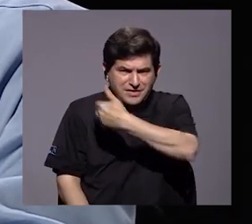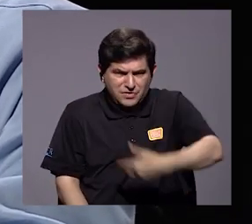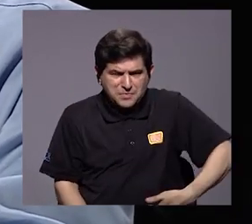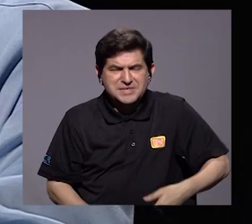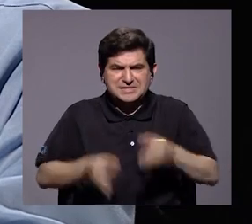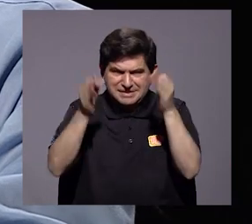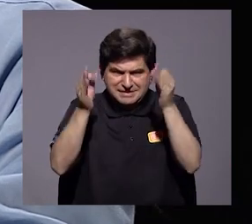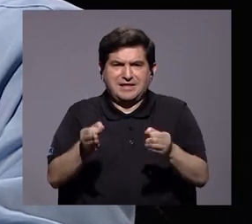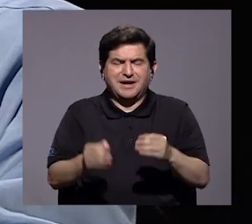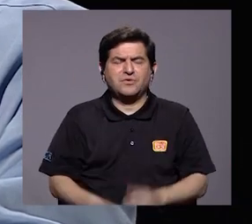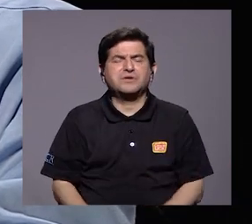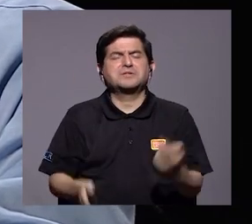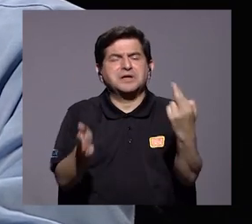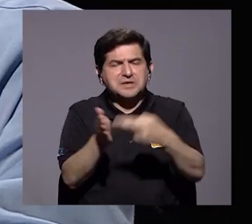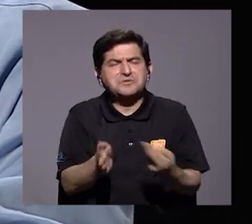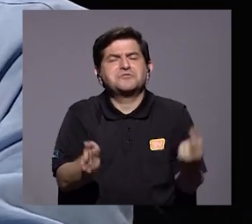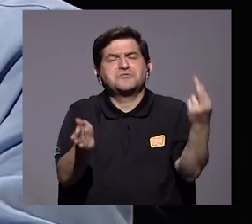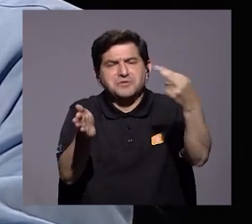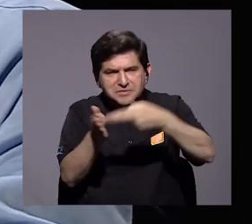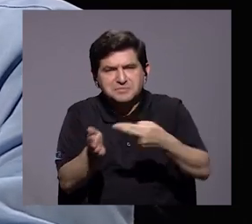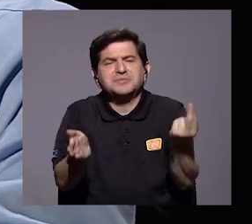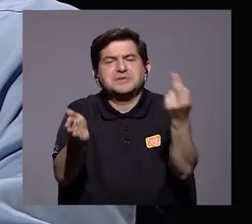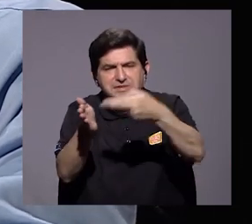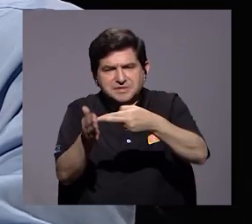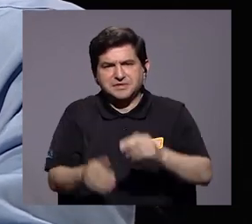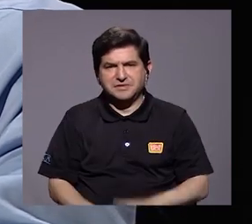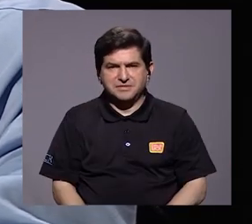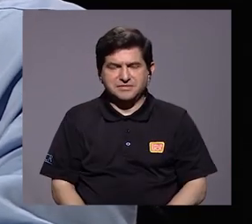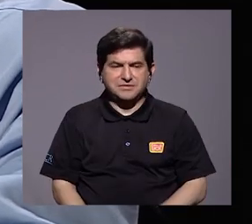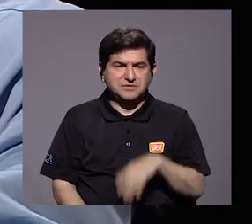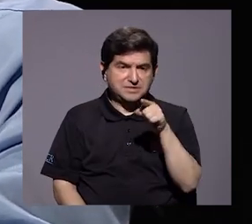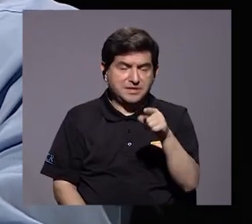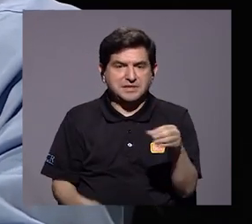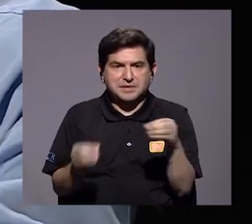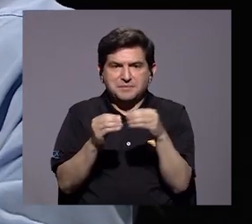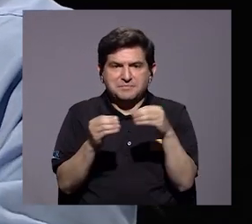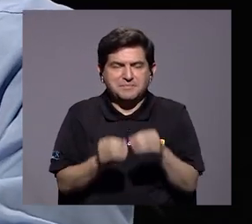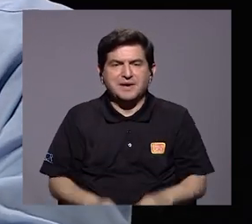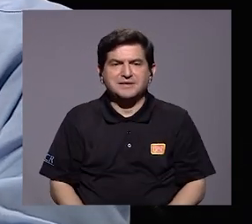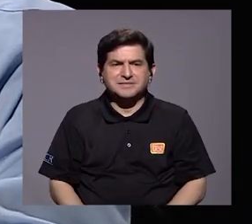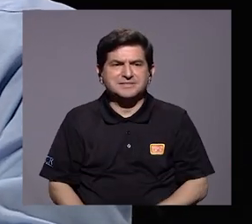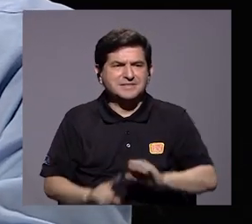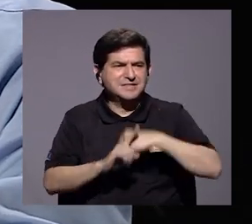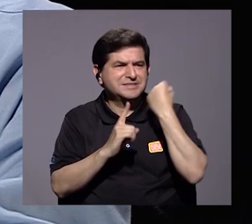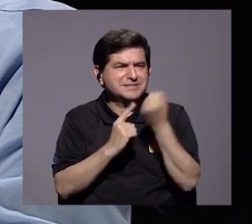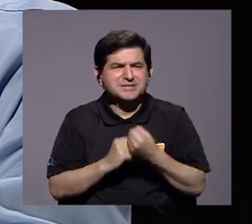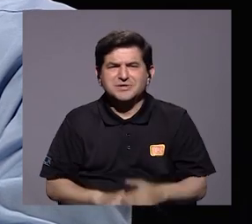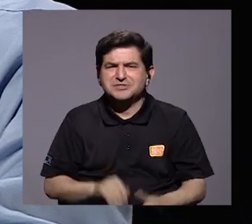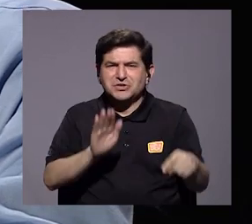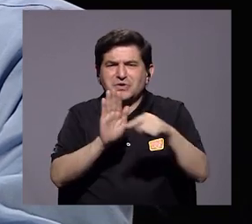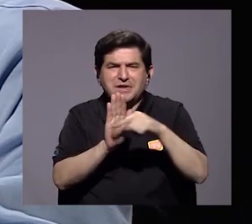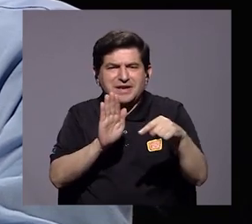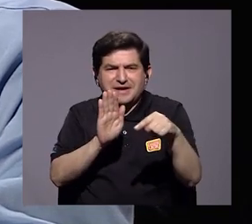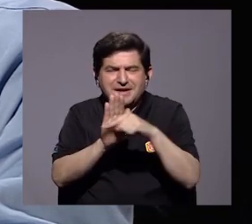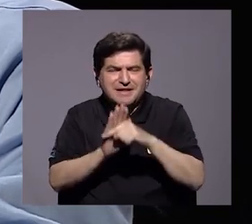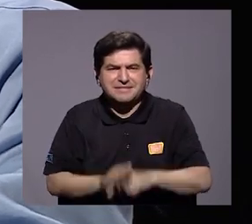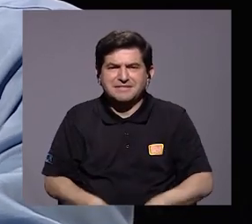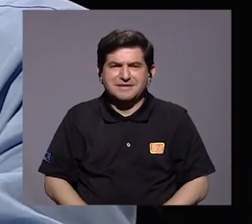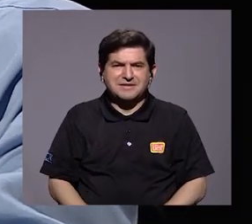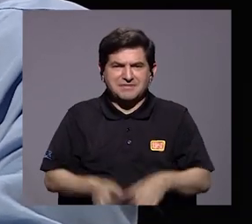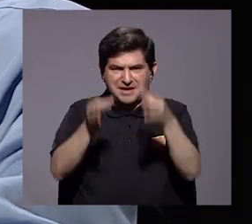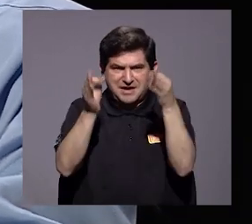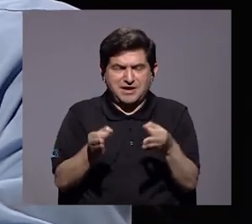de la corte en repetidas ocasiones cada le provocan más desprestigio a la propia corte verdad entonces él